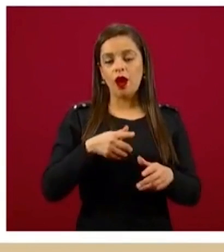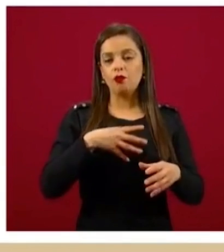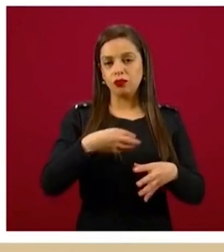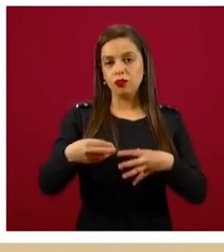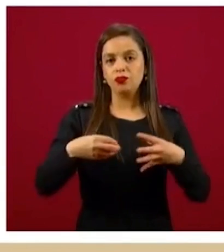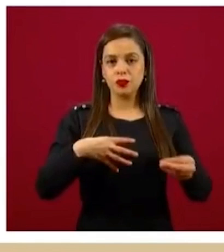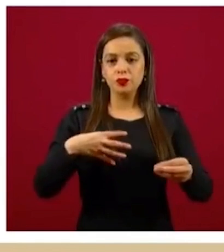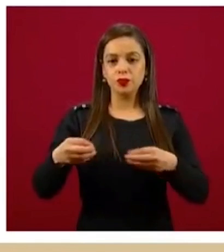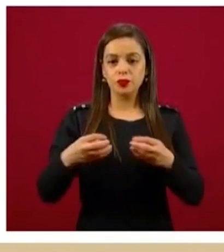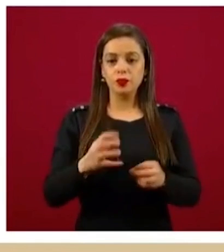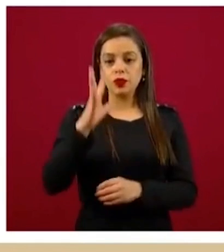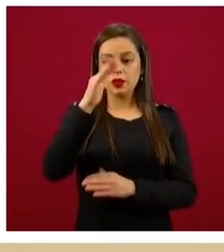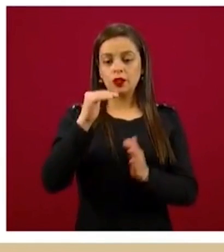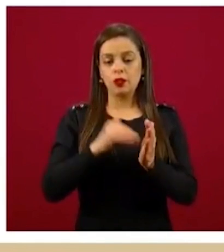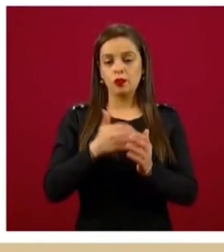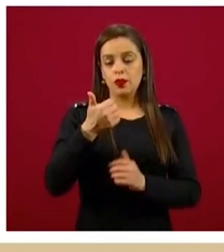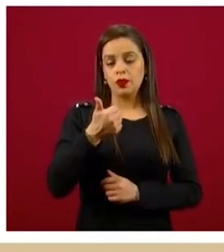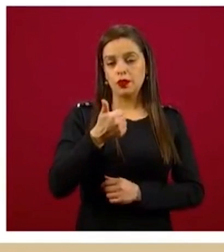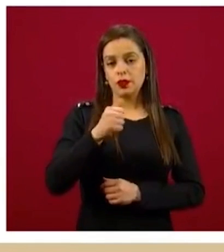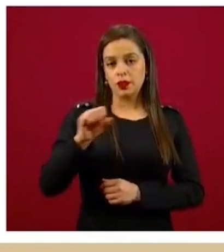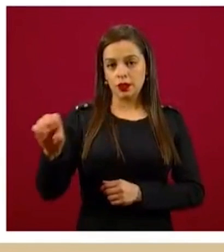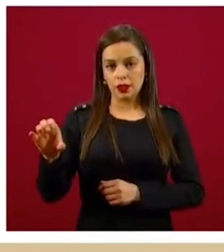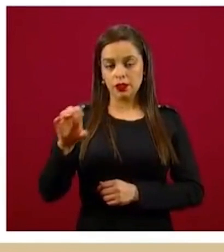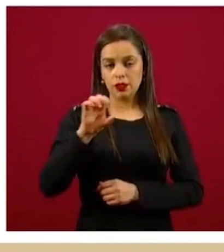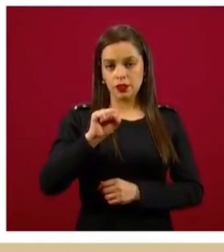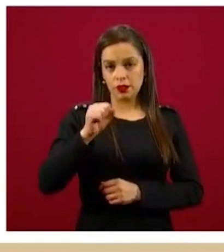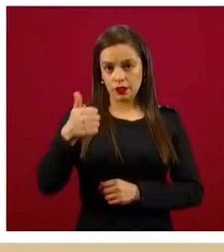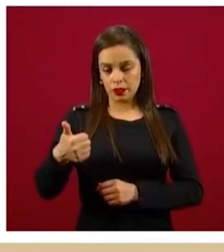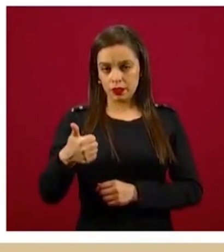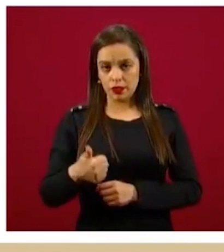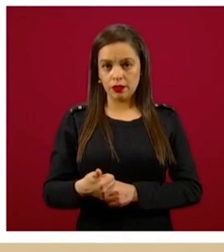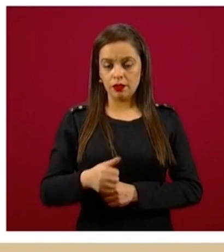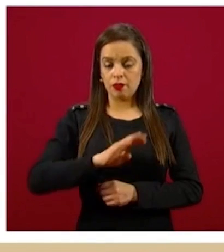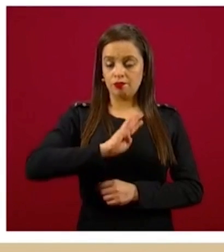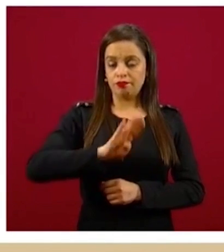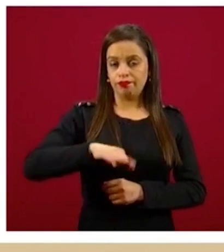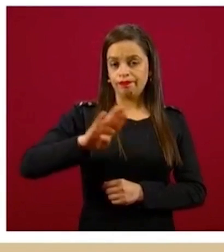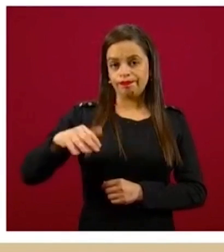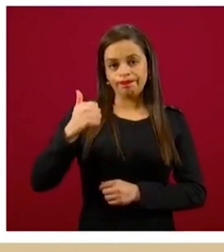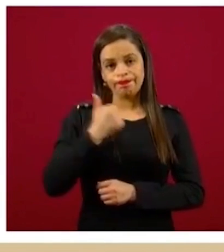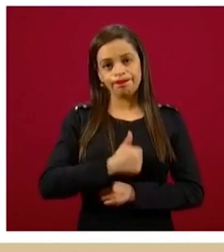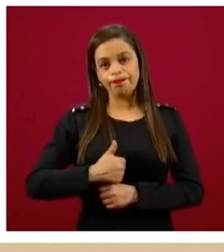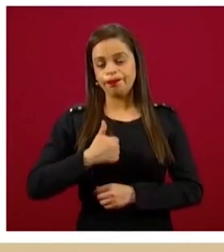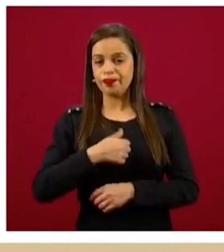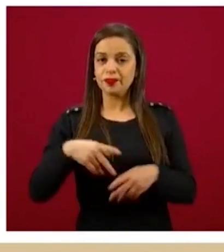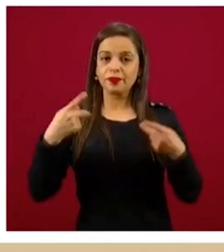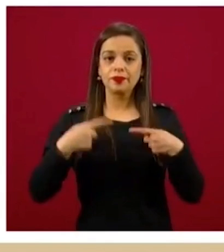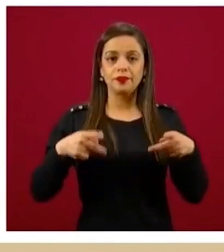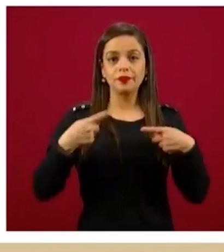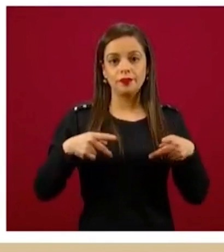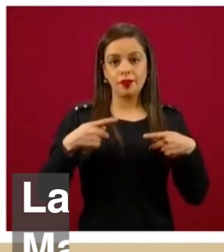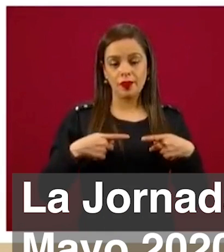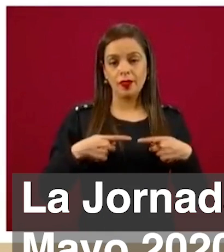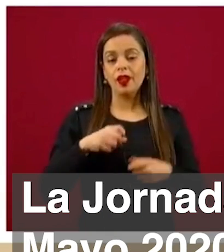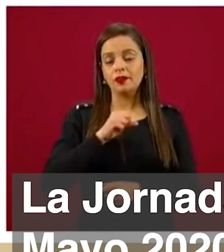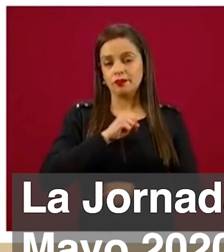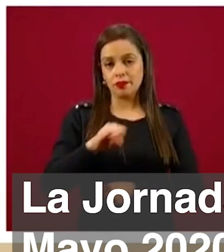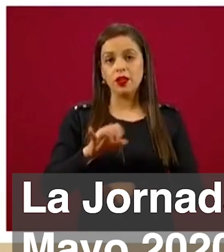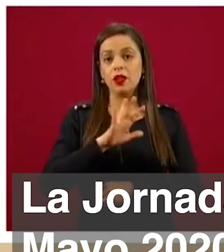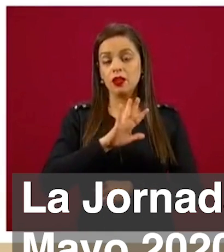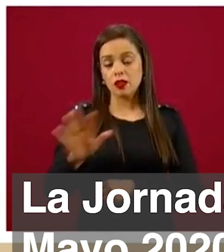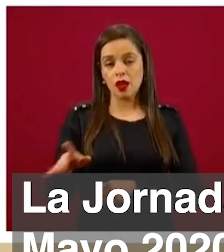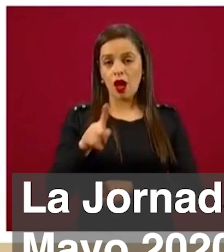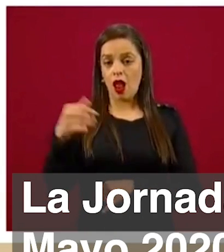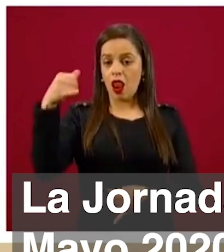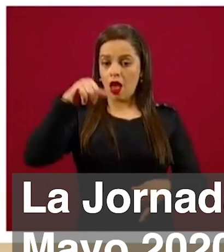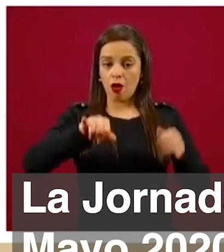mil seiscientas sesenta y seis las defunciones ocurridas y que han sido confirmadas también por